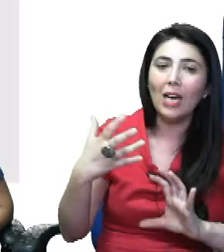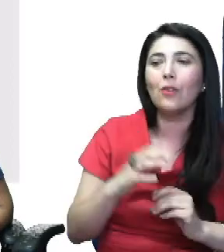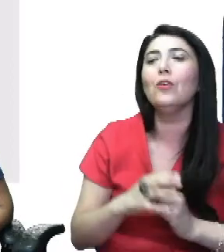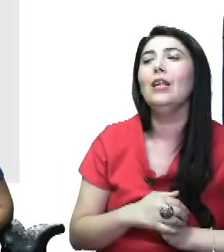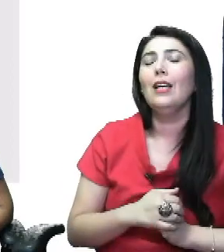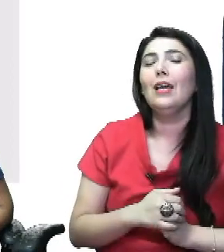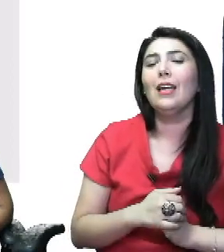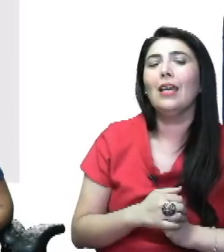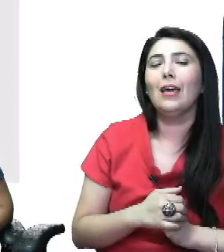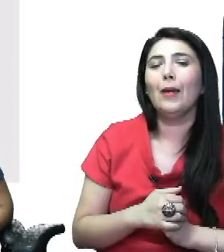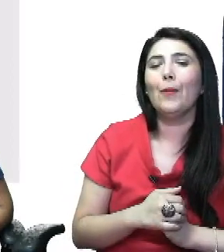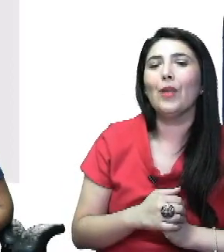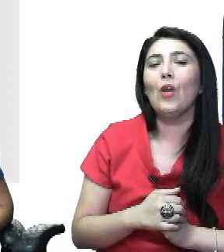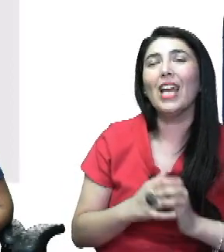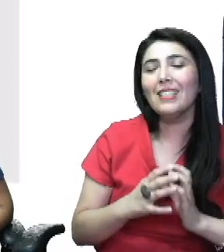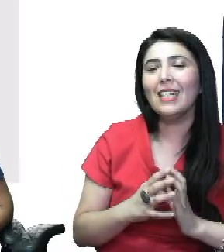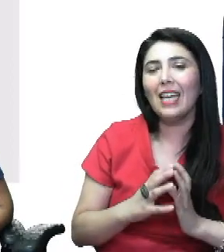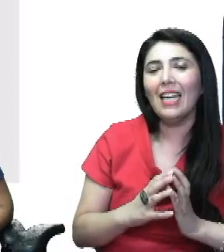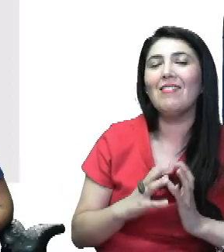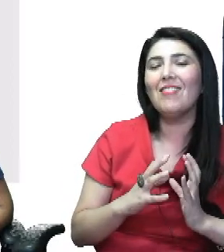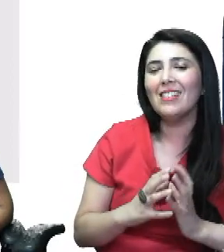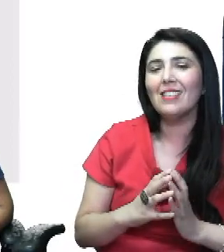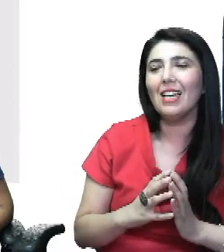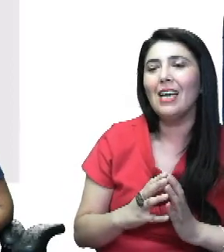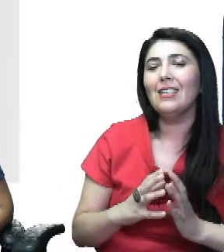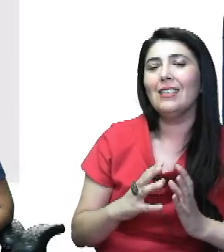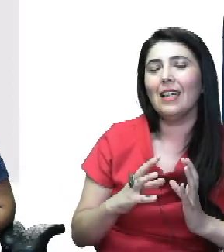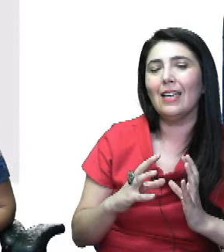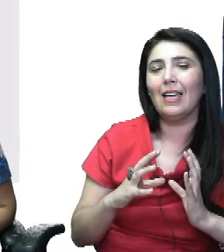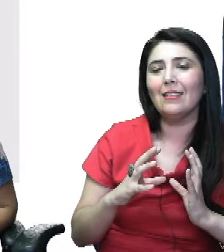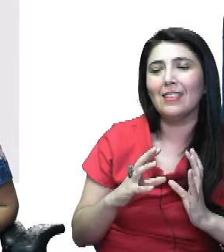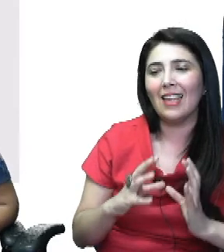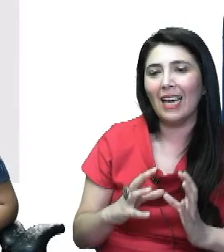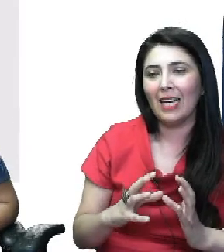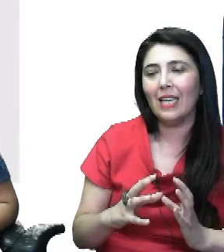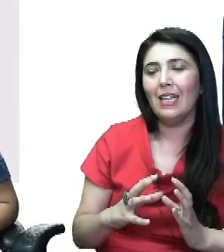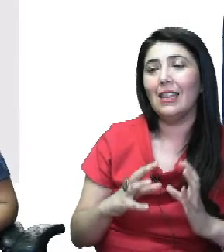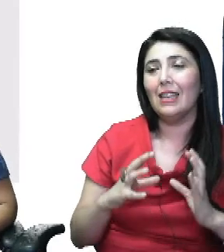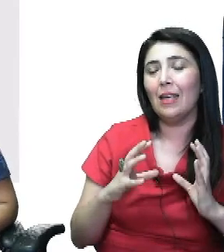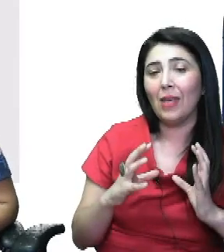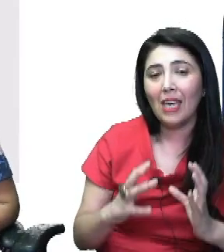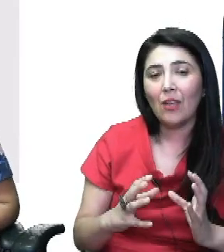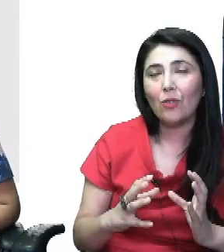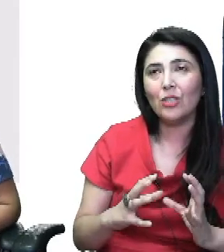de simulacro, lo que hace que la vivencia de ansiedad, de miedo, ¿cierto?,